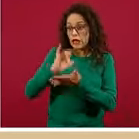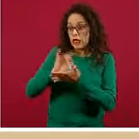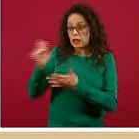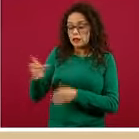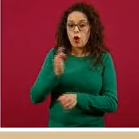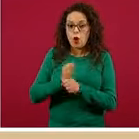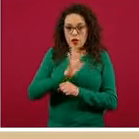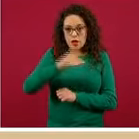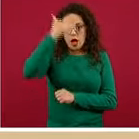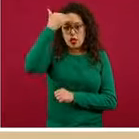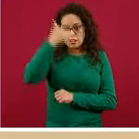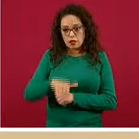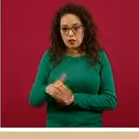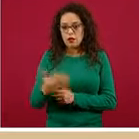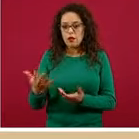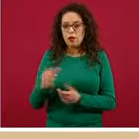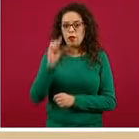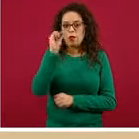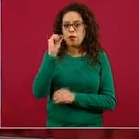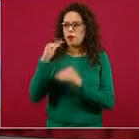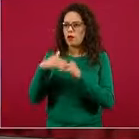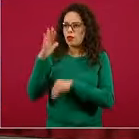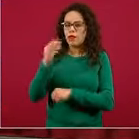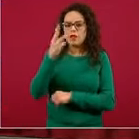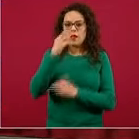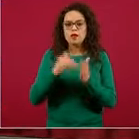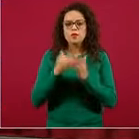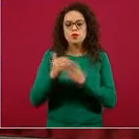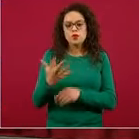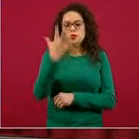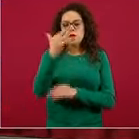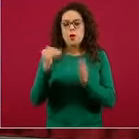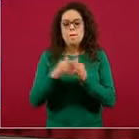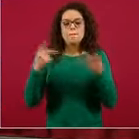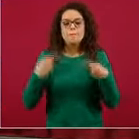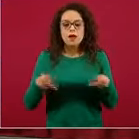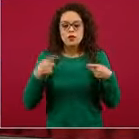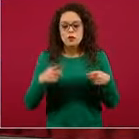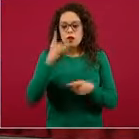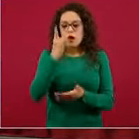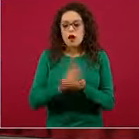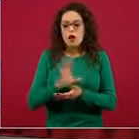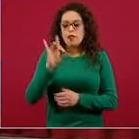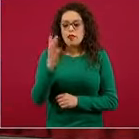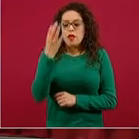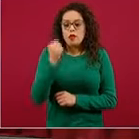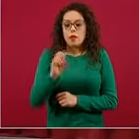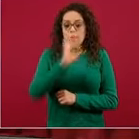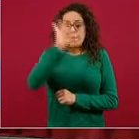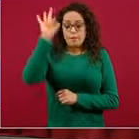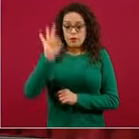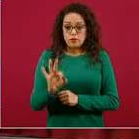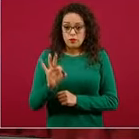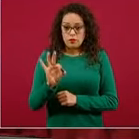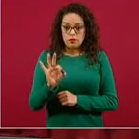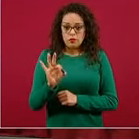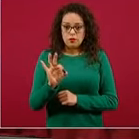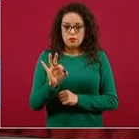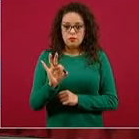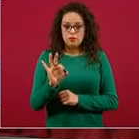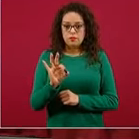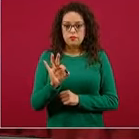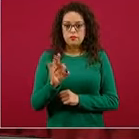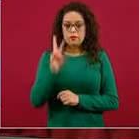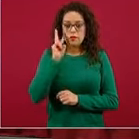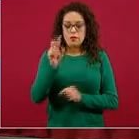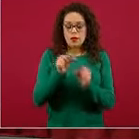más de 3.005.000 personas, solamente el 39% que están distribuidos en